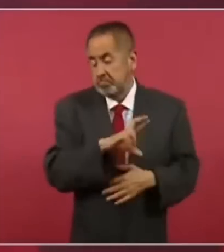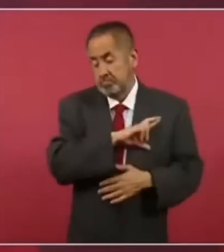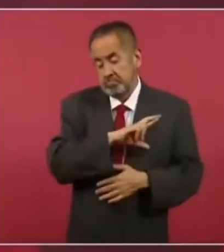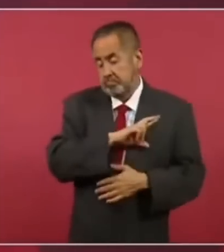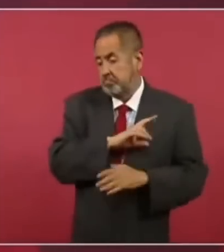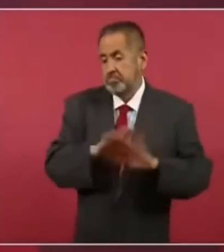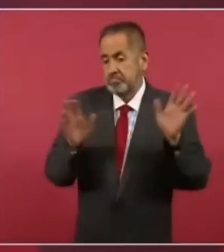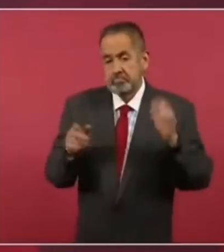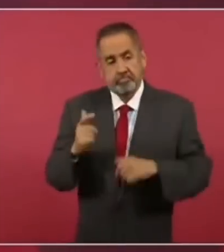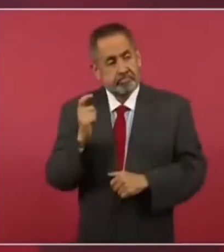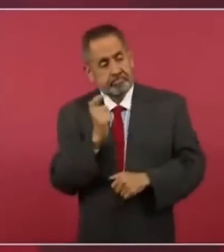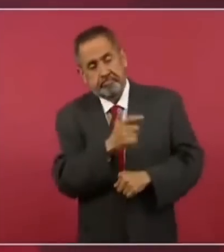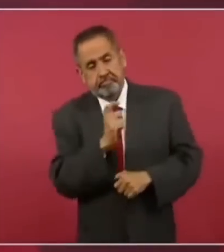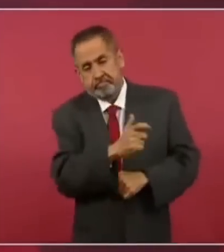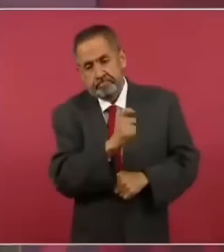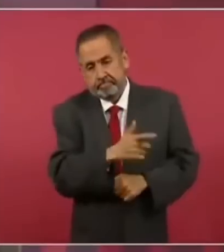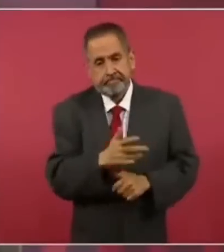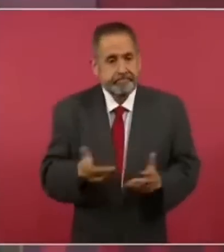privada, colegiatura,